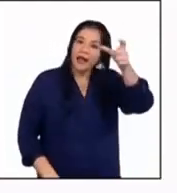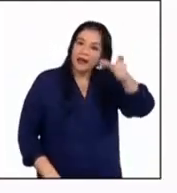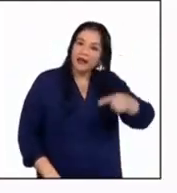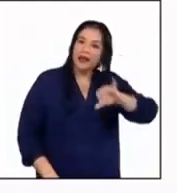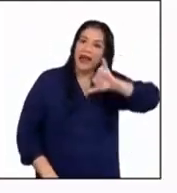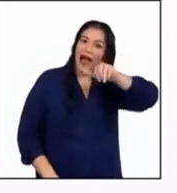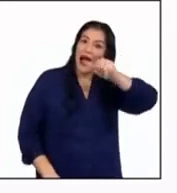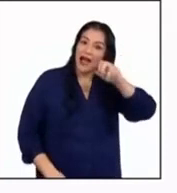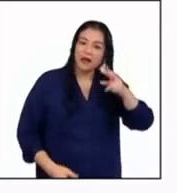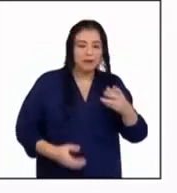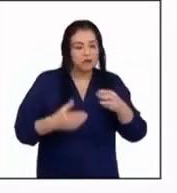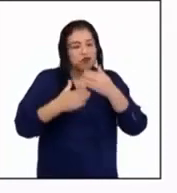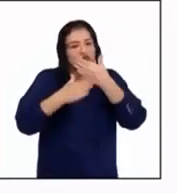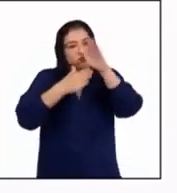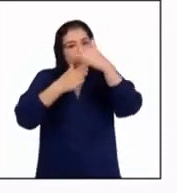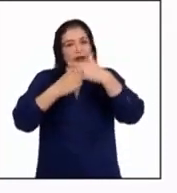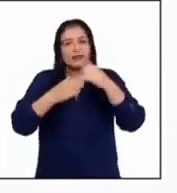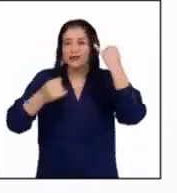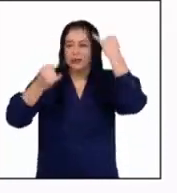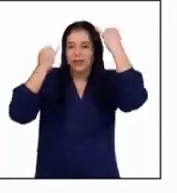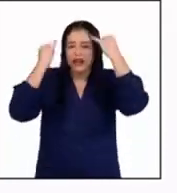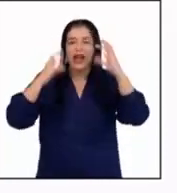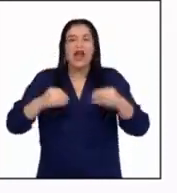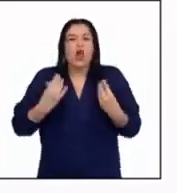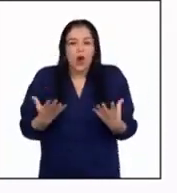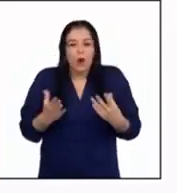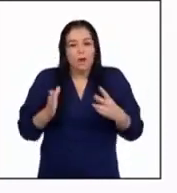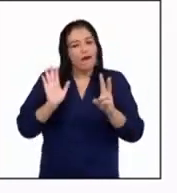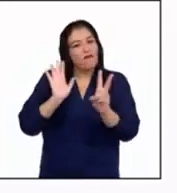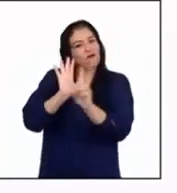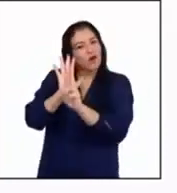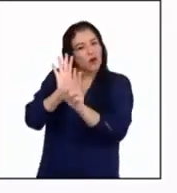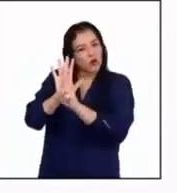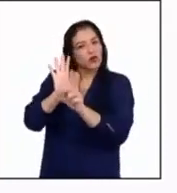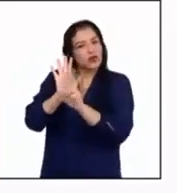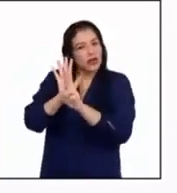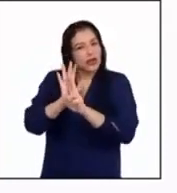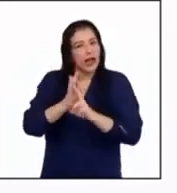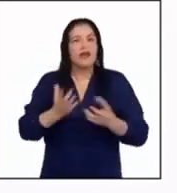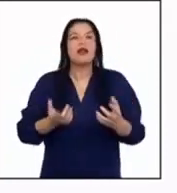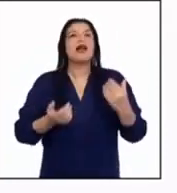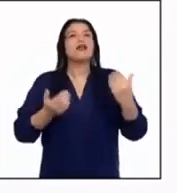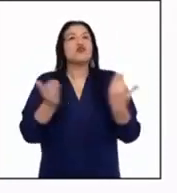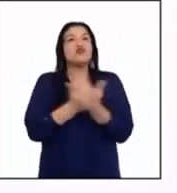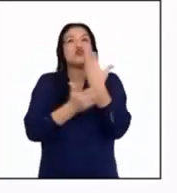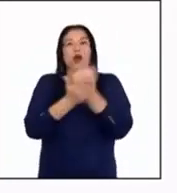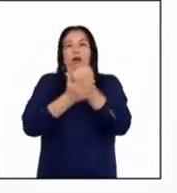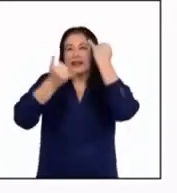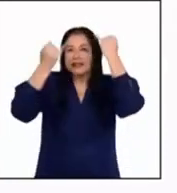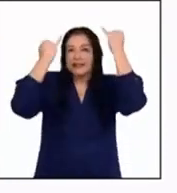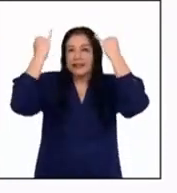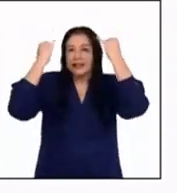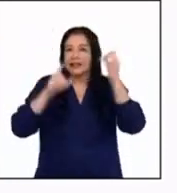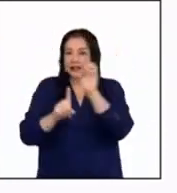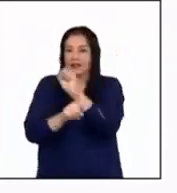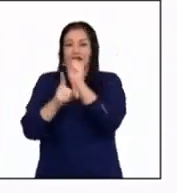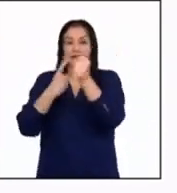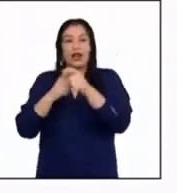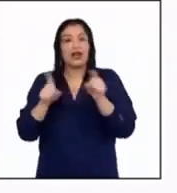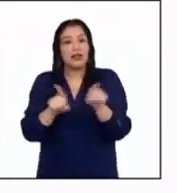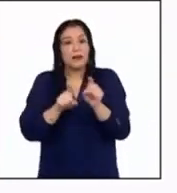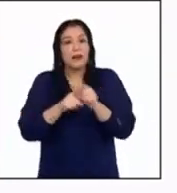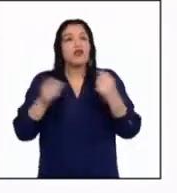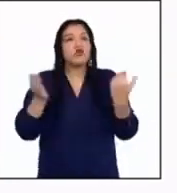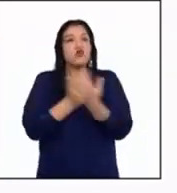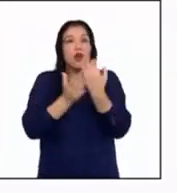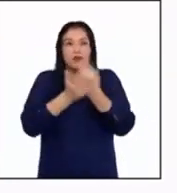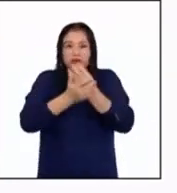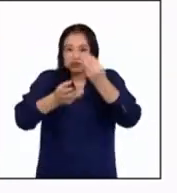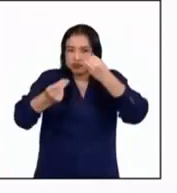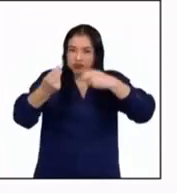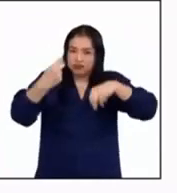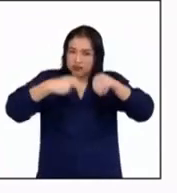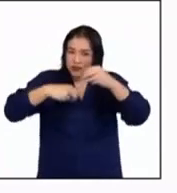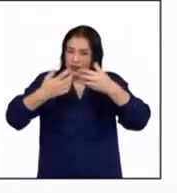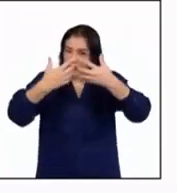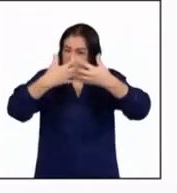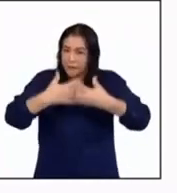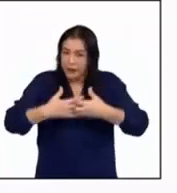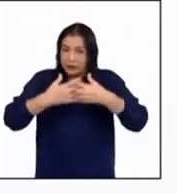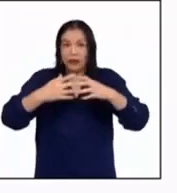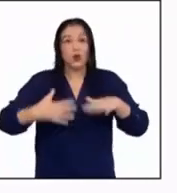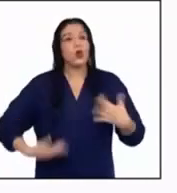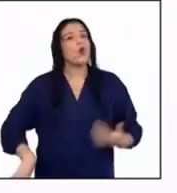comparte sus ideas sobre cómo el voluntariado, la innovación social y el emprendimiento son